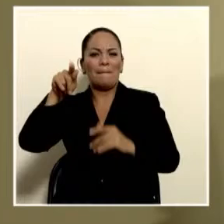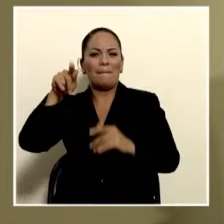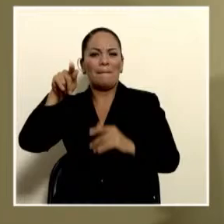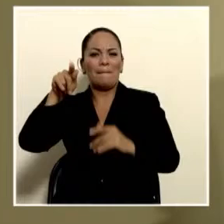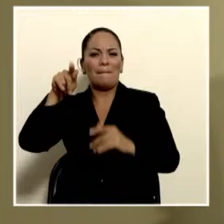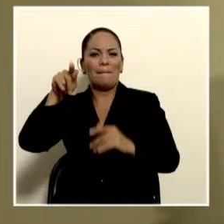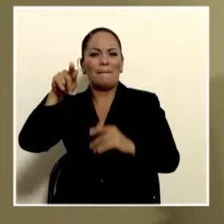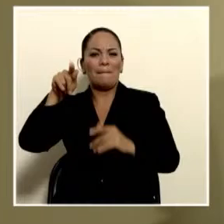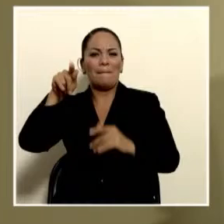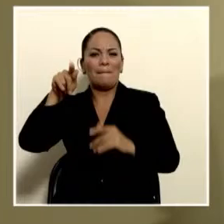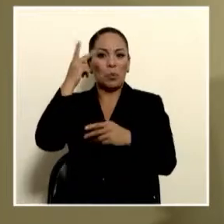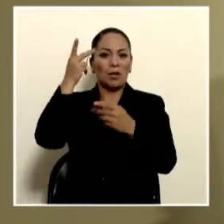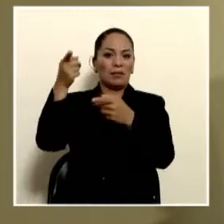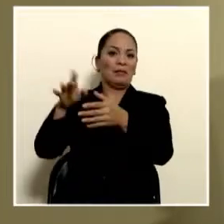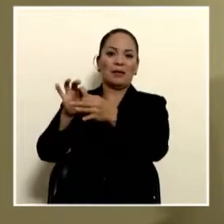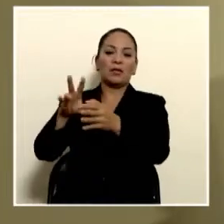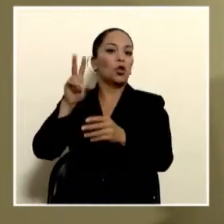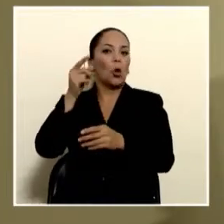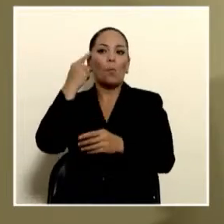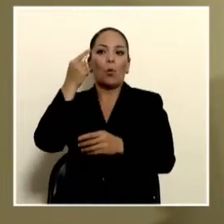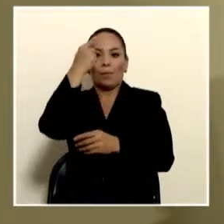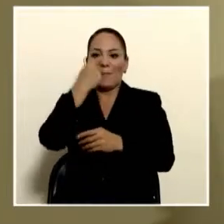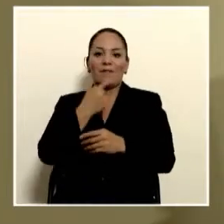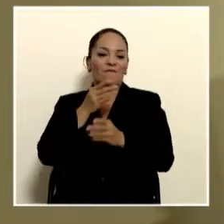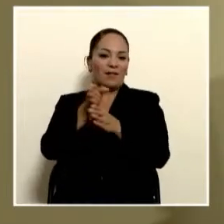fueron nombramientos políticos, no de carrera.